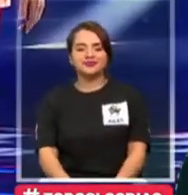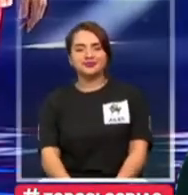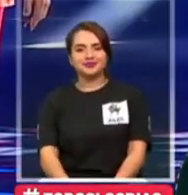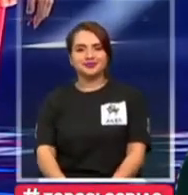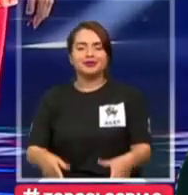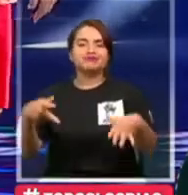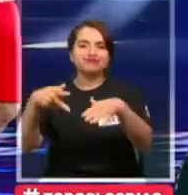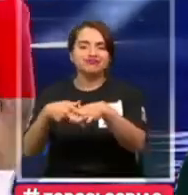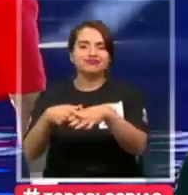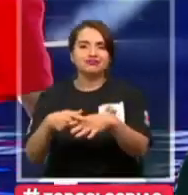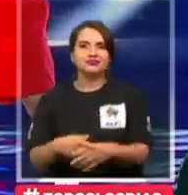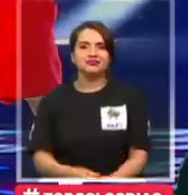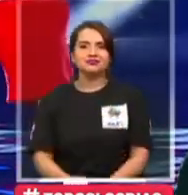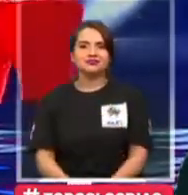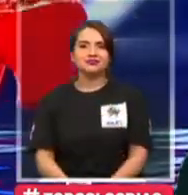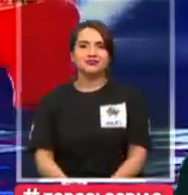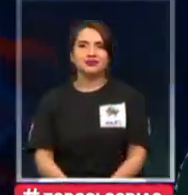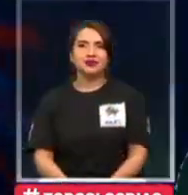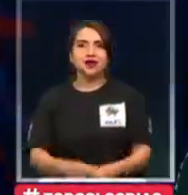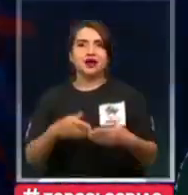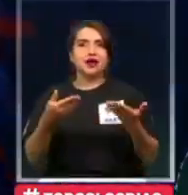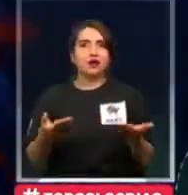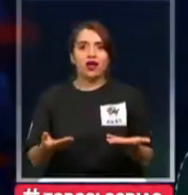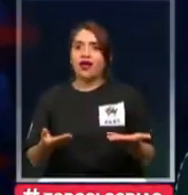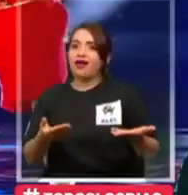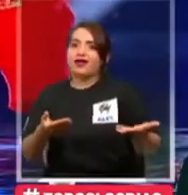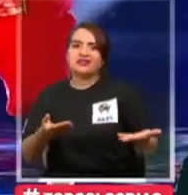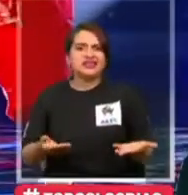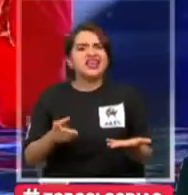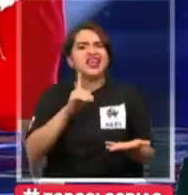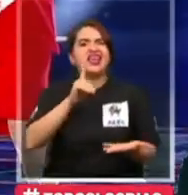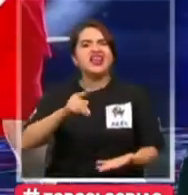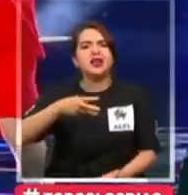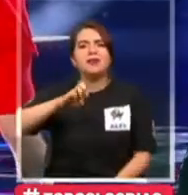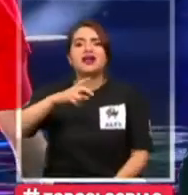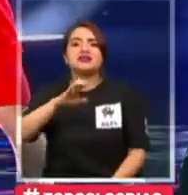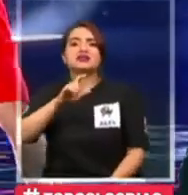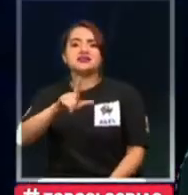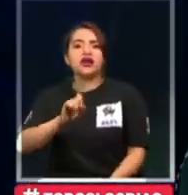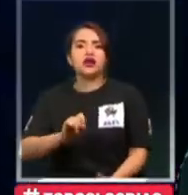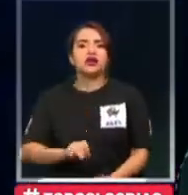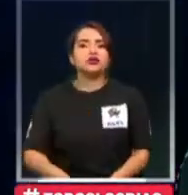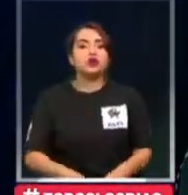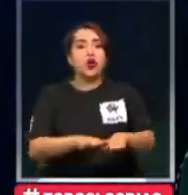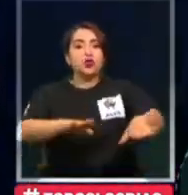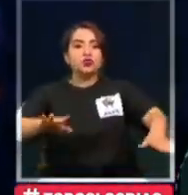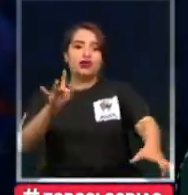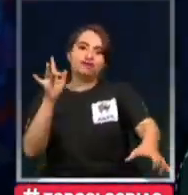Cuidado. Y ahora viene Marcelo. No, por favor. Te lo pongo en el